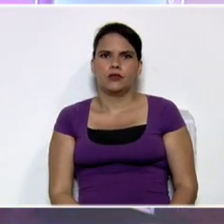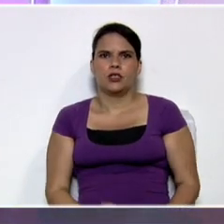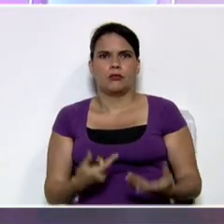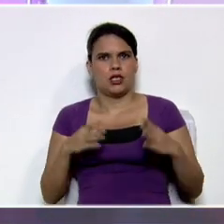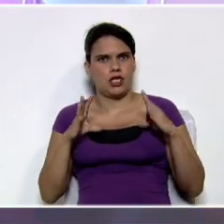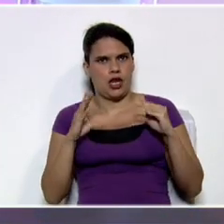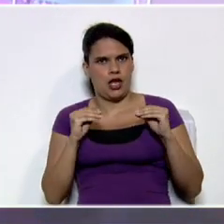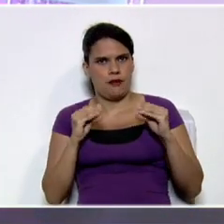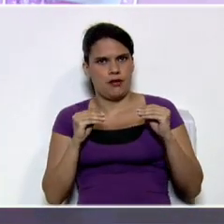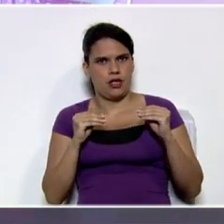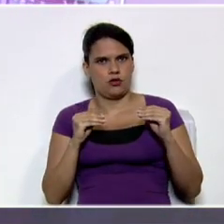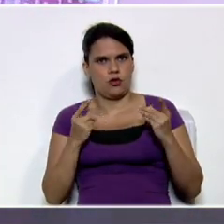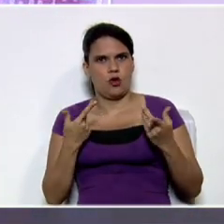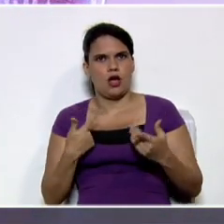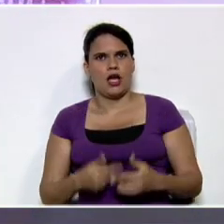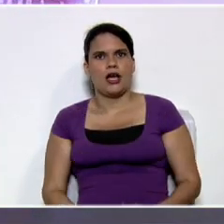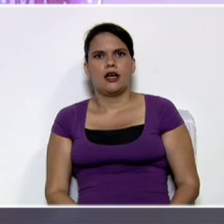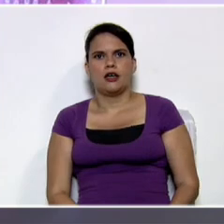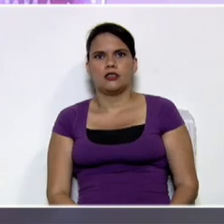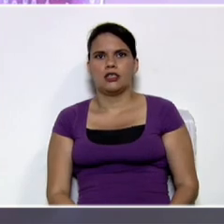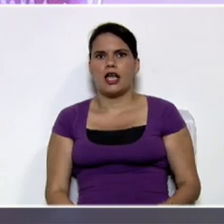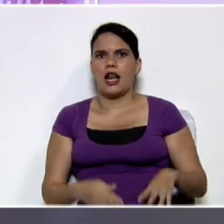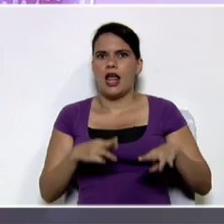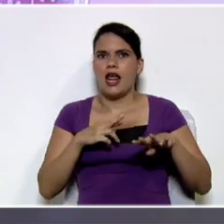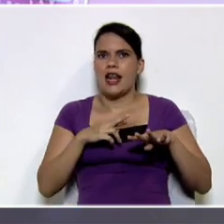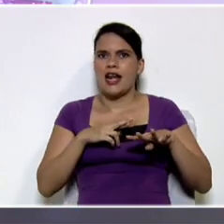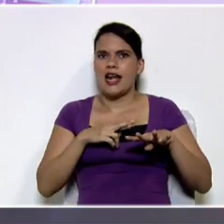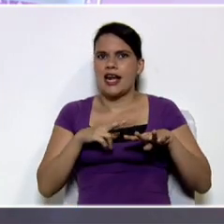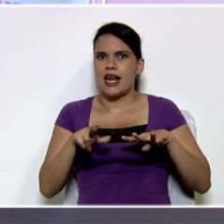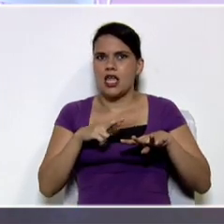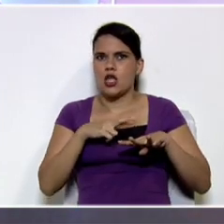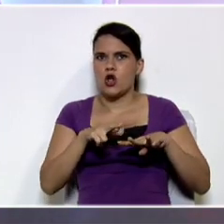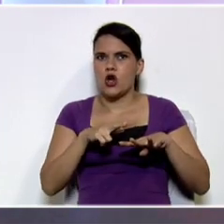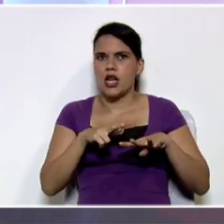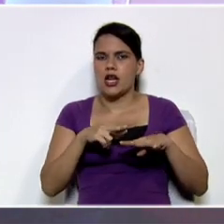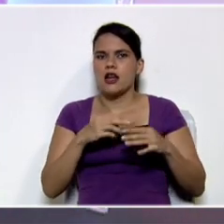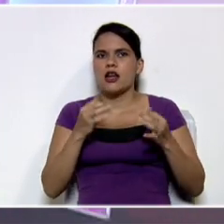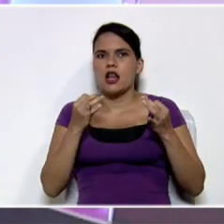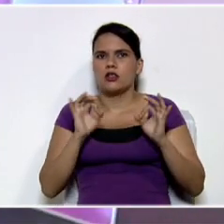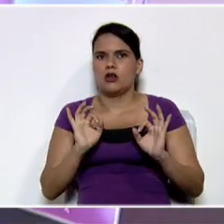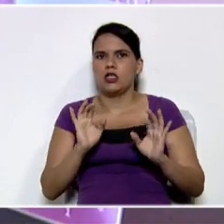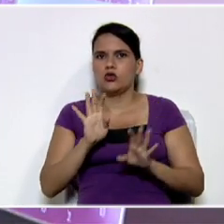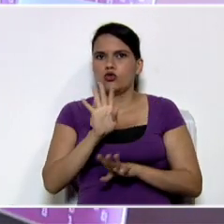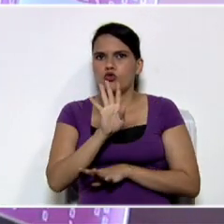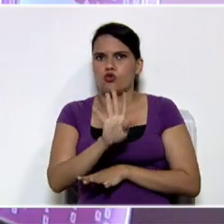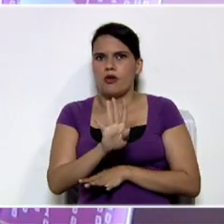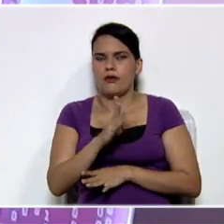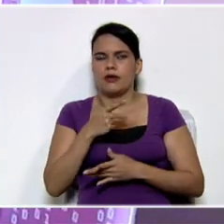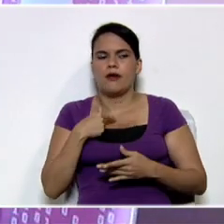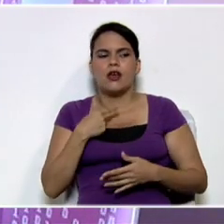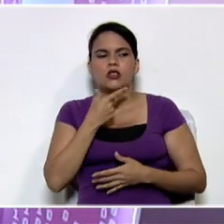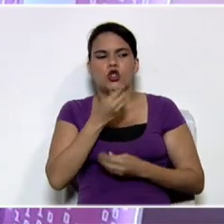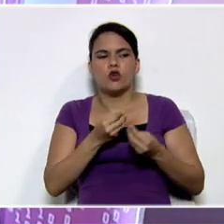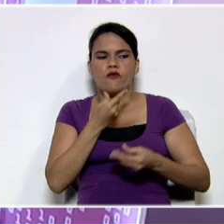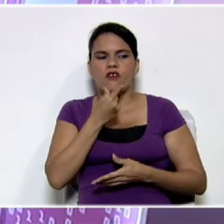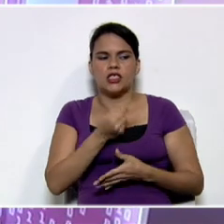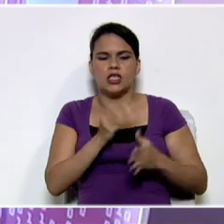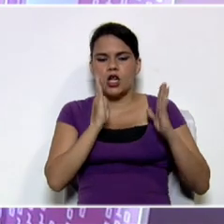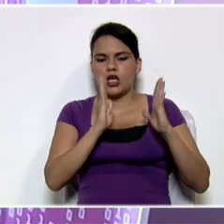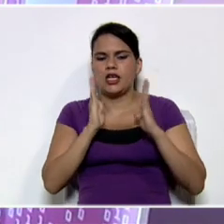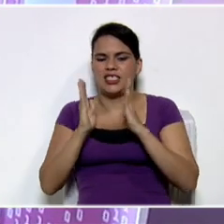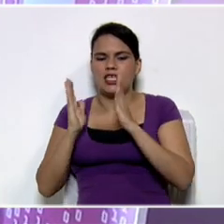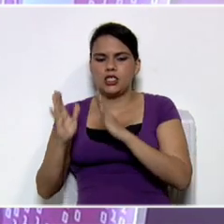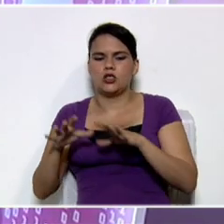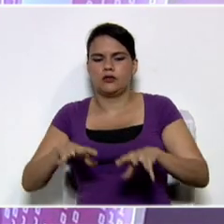hablando acerca de las regiones naturales. Son 9 regiones naturales de Venezuela que han facilitado la organización territorial y muchos